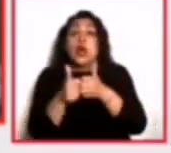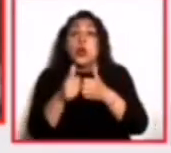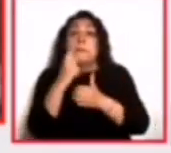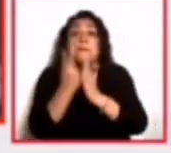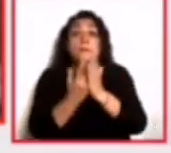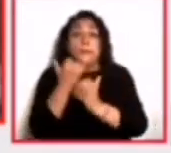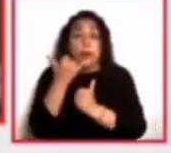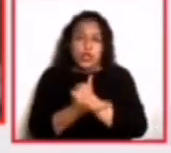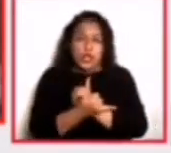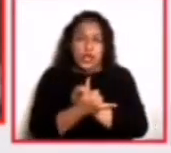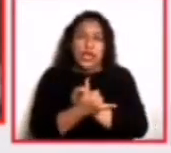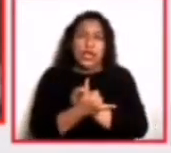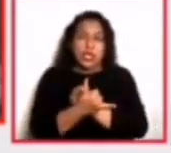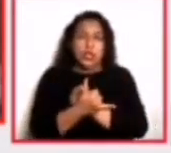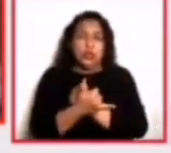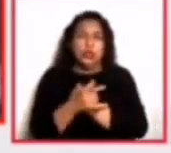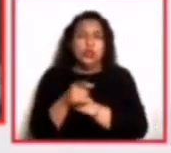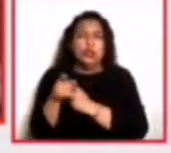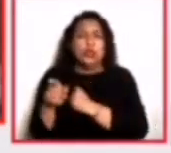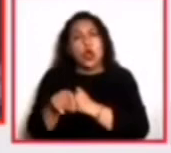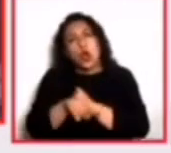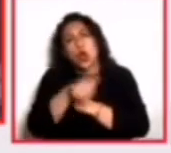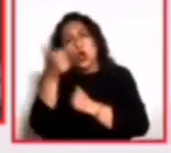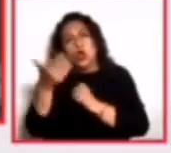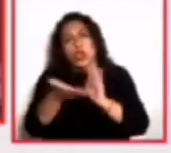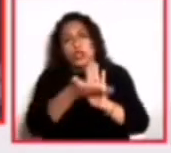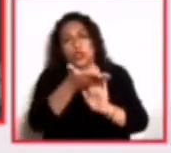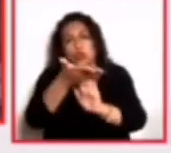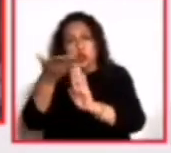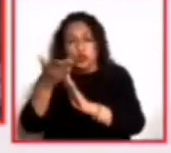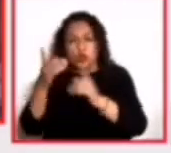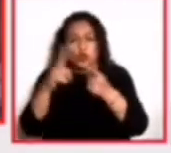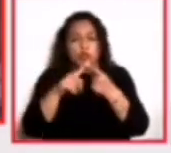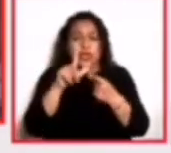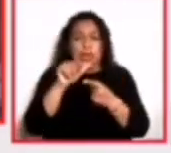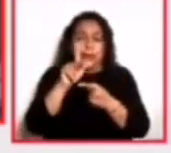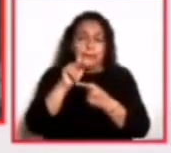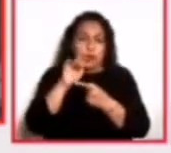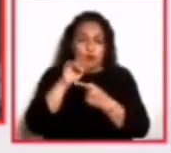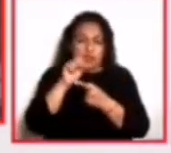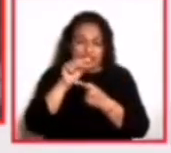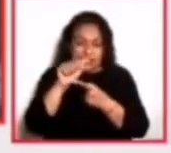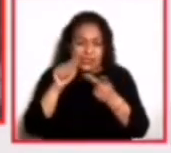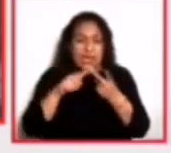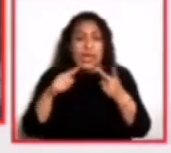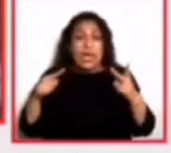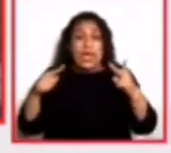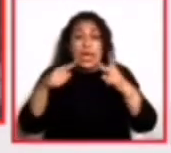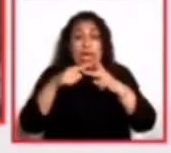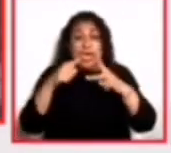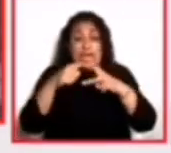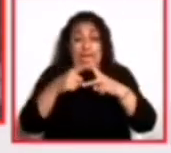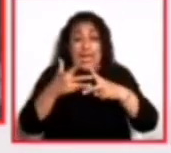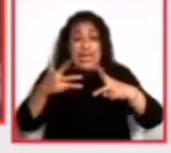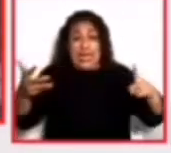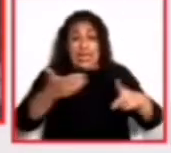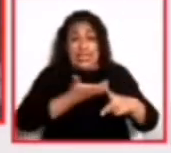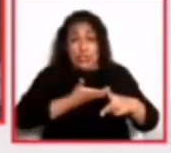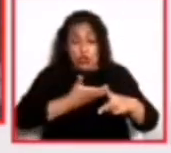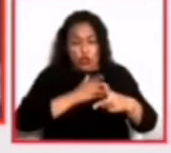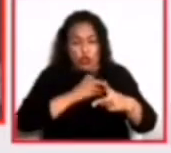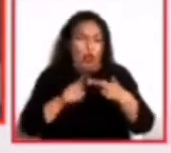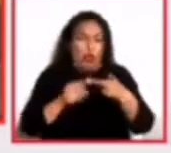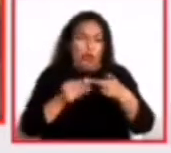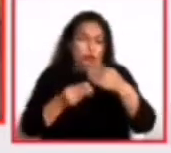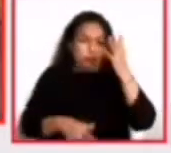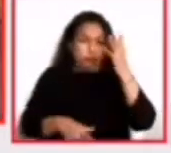proyectos de los otros inmuebles, la Profesa entre ellos, la Catedral Metropolitana, etcétera. En